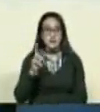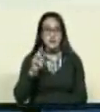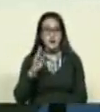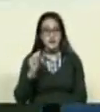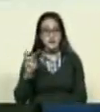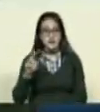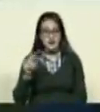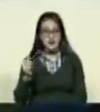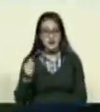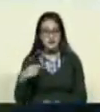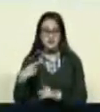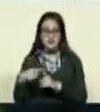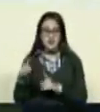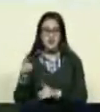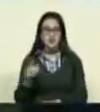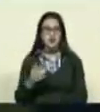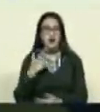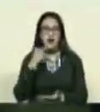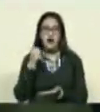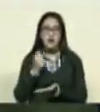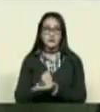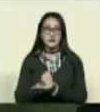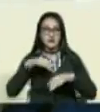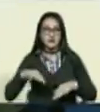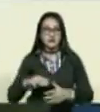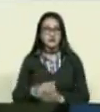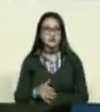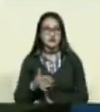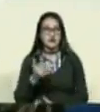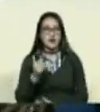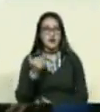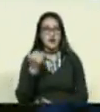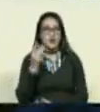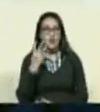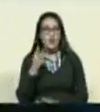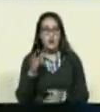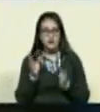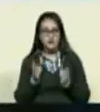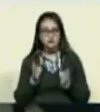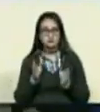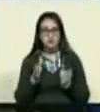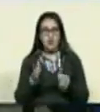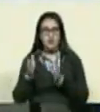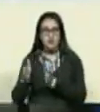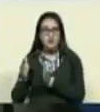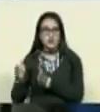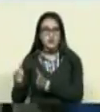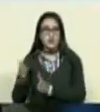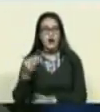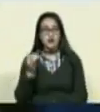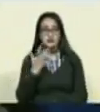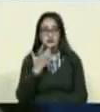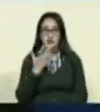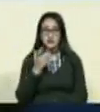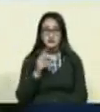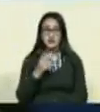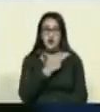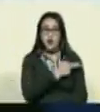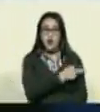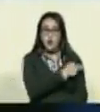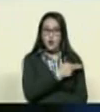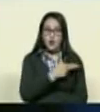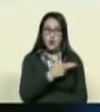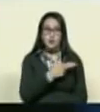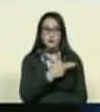Estamos benditos hoy. Amén, mi comandante en jefe. Con 4 módulos en nuestra 9 sede, también tenemos una sede en San Martín, en el Hospital Militar